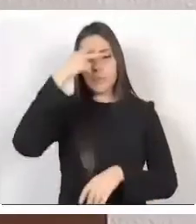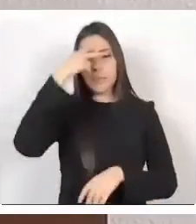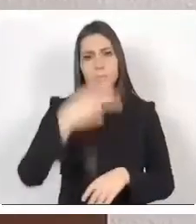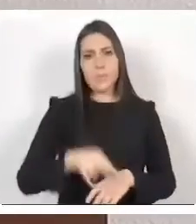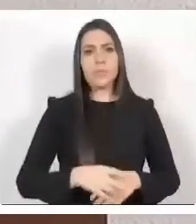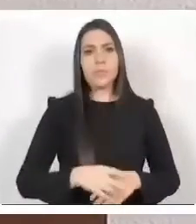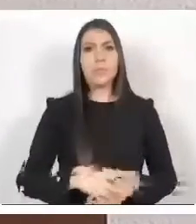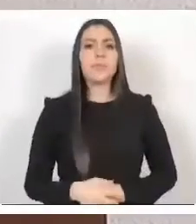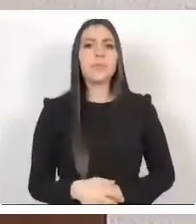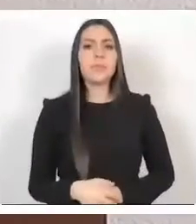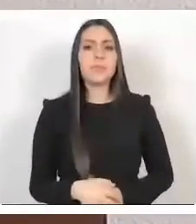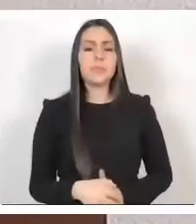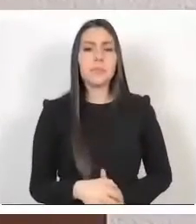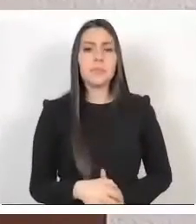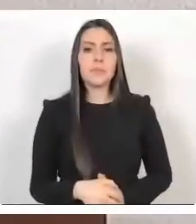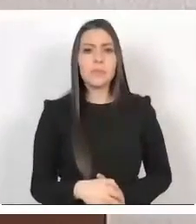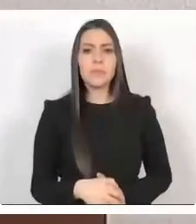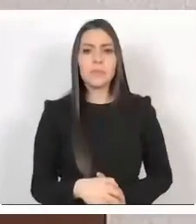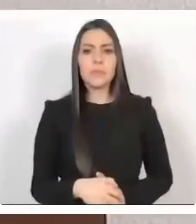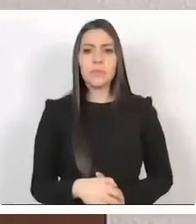y Soberano de México.